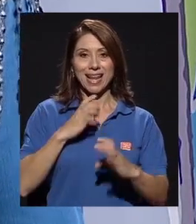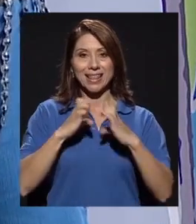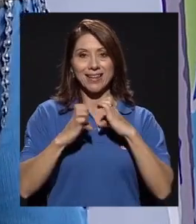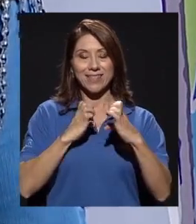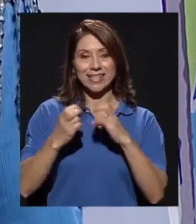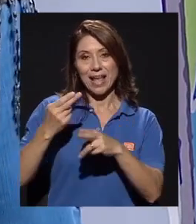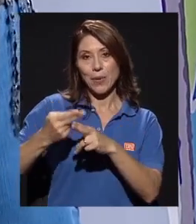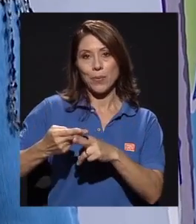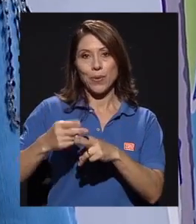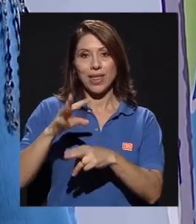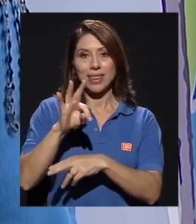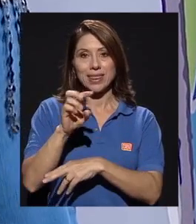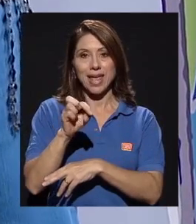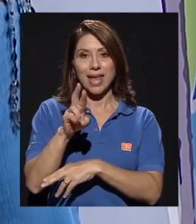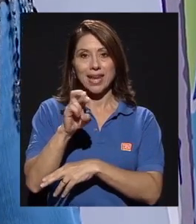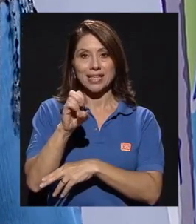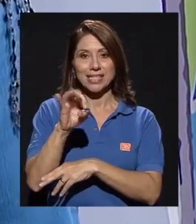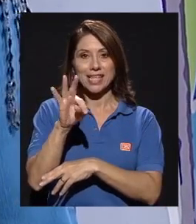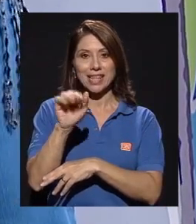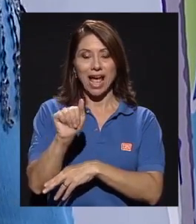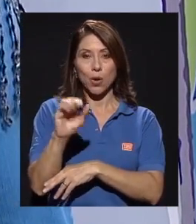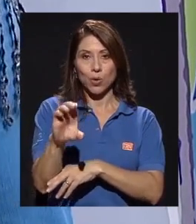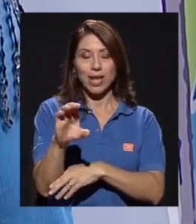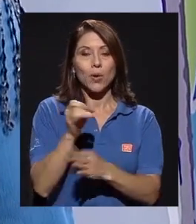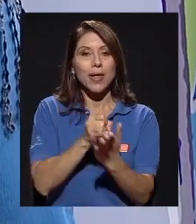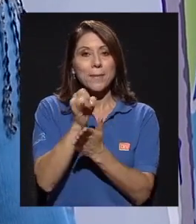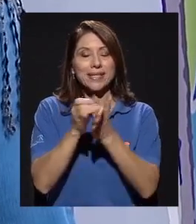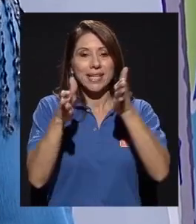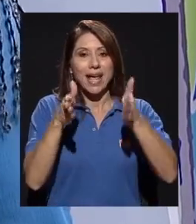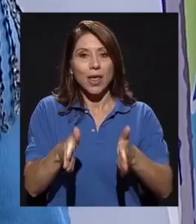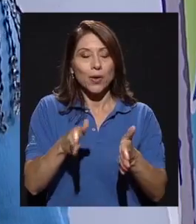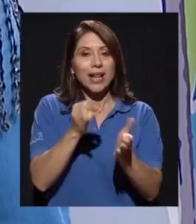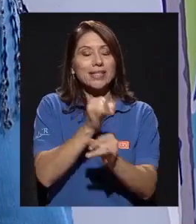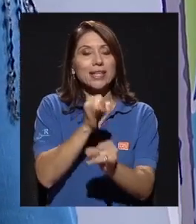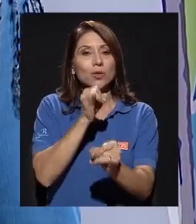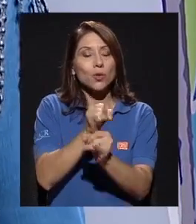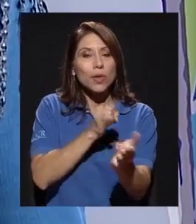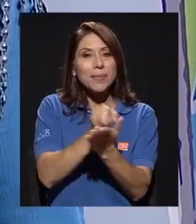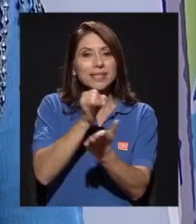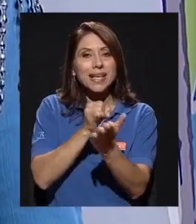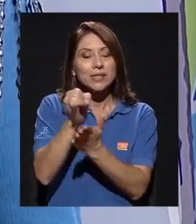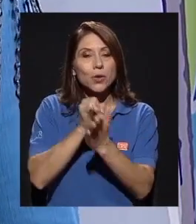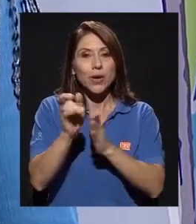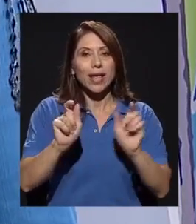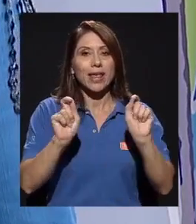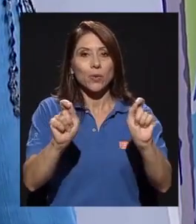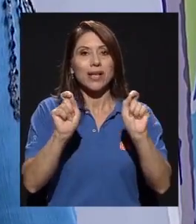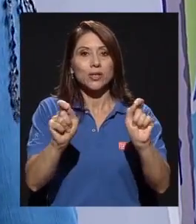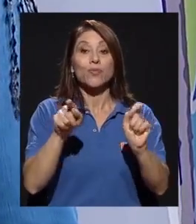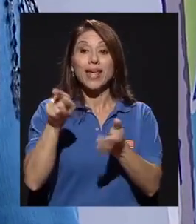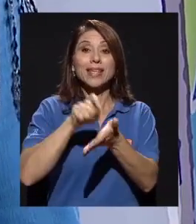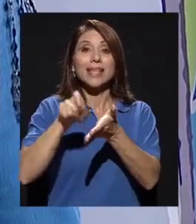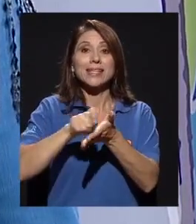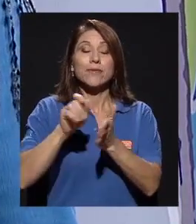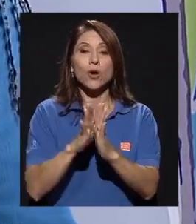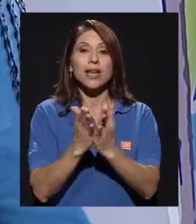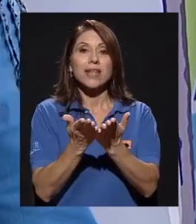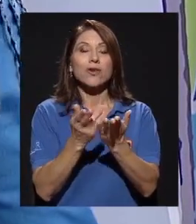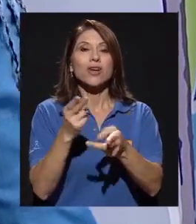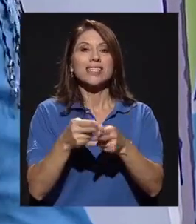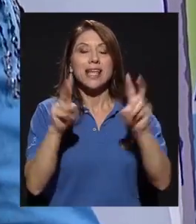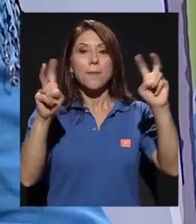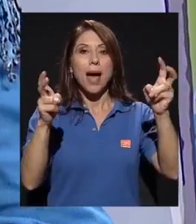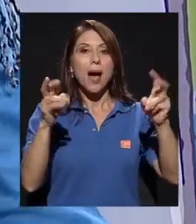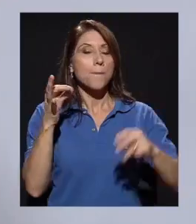Teresita Cordero es investigadora del instituto de investigación en educación es autor del libro mujeres